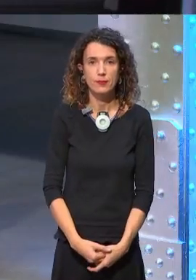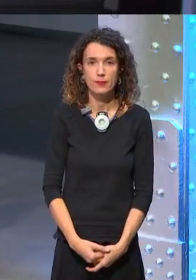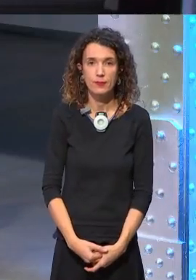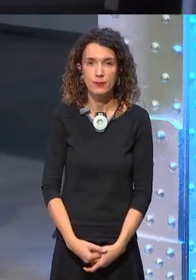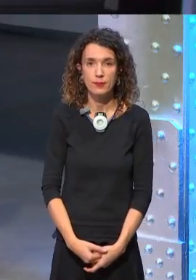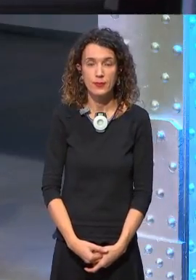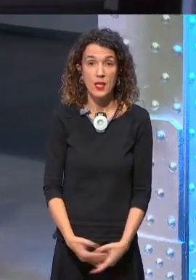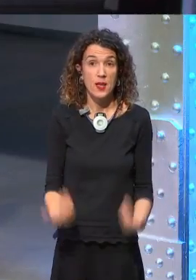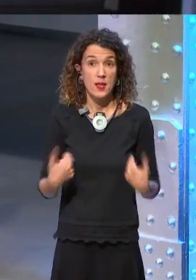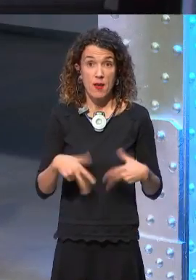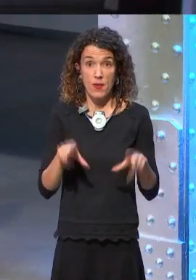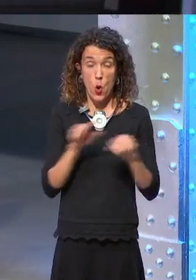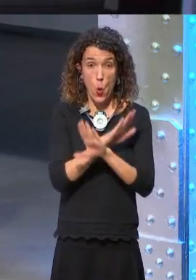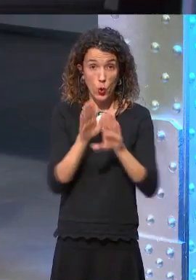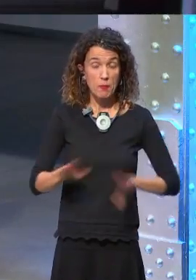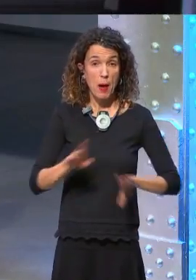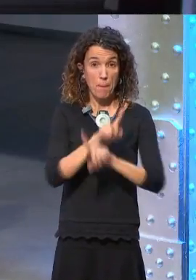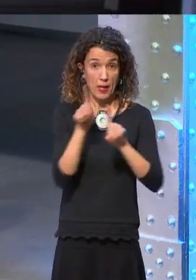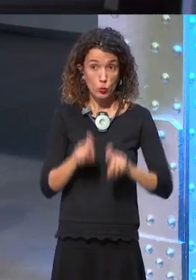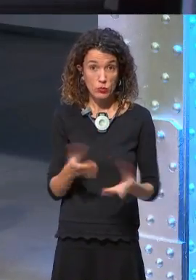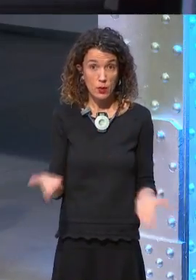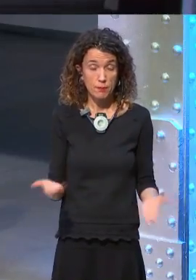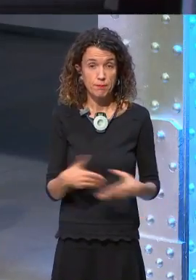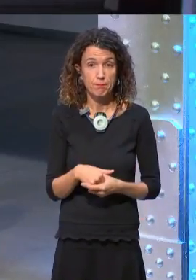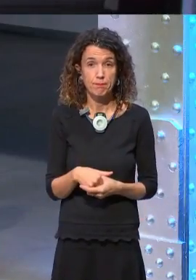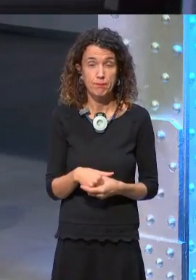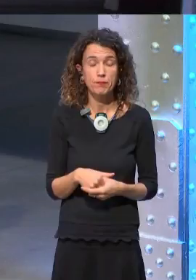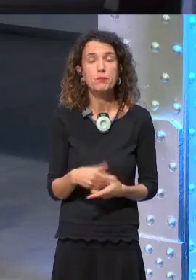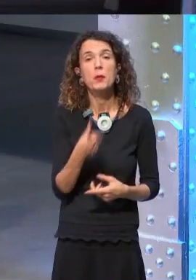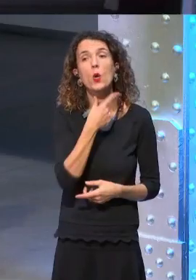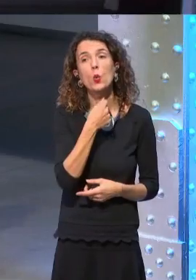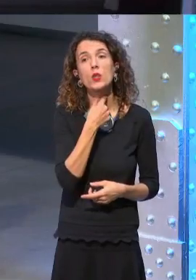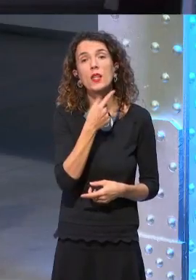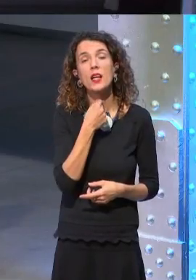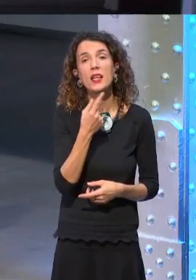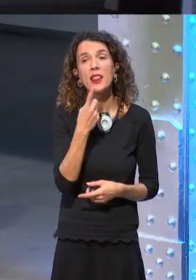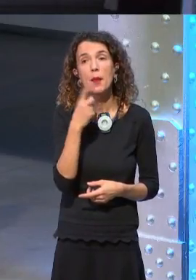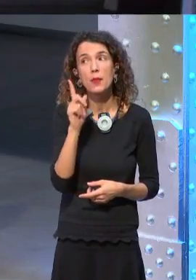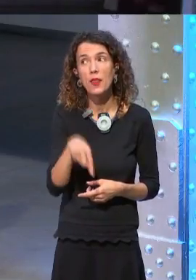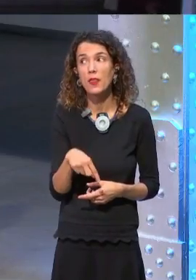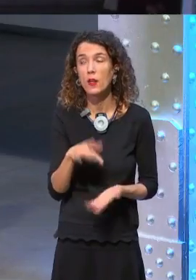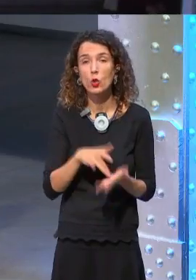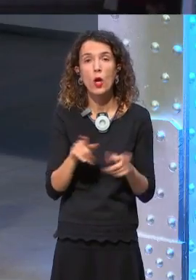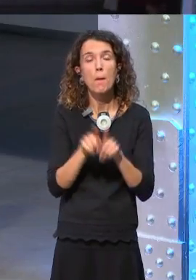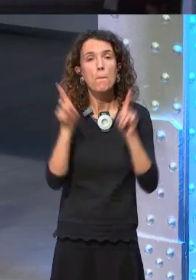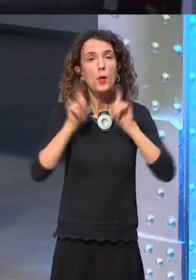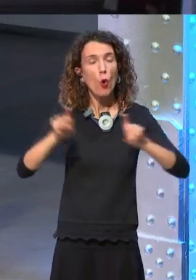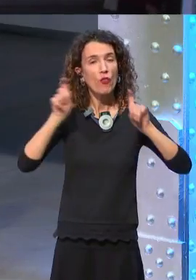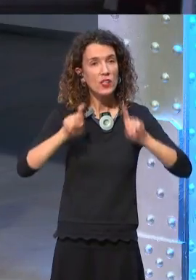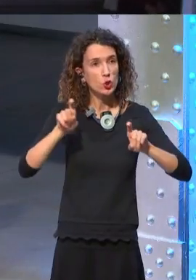Bueno, estoy terminando. Una última pregunta. Me gustaría citar un profesor